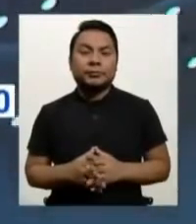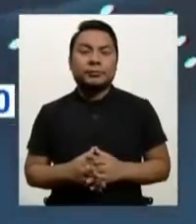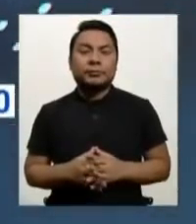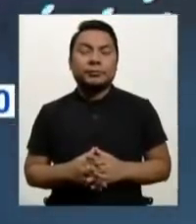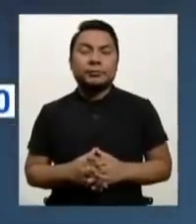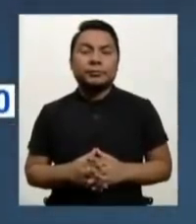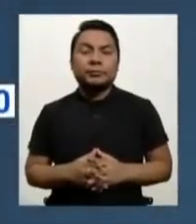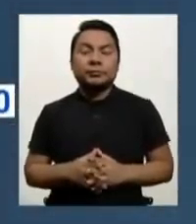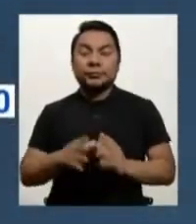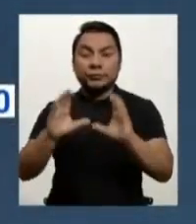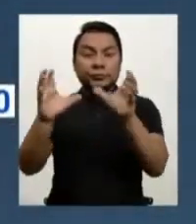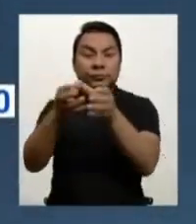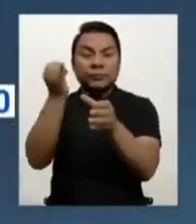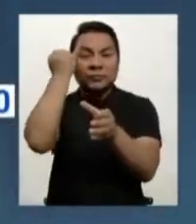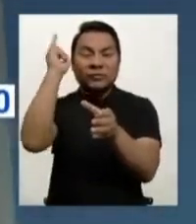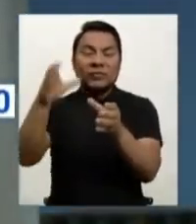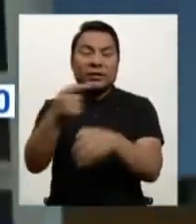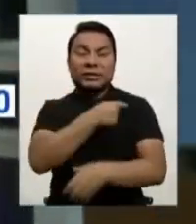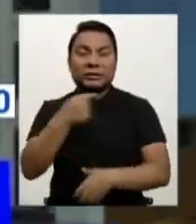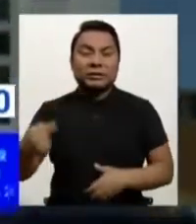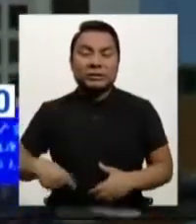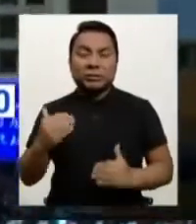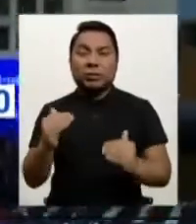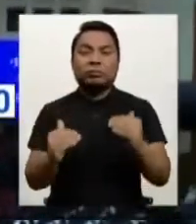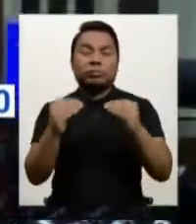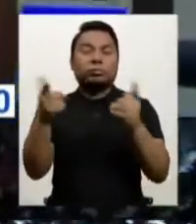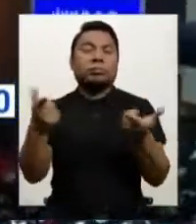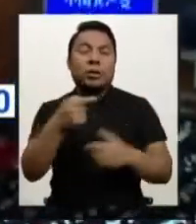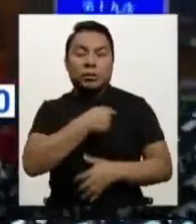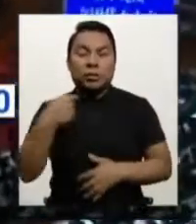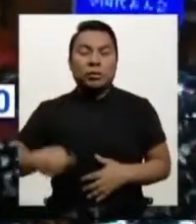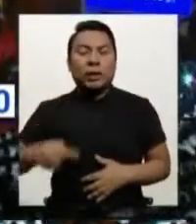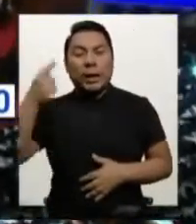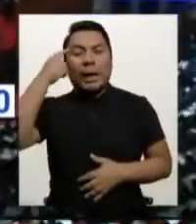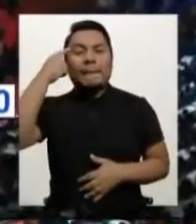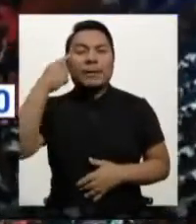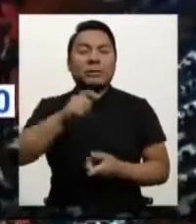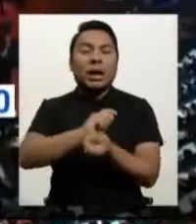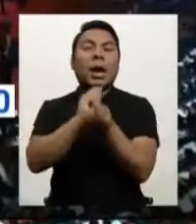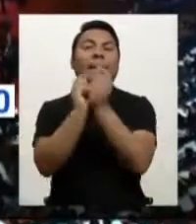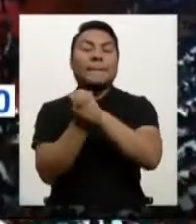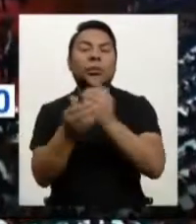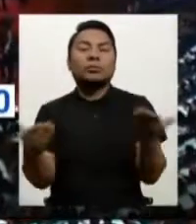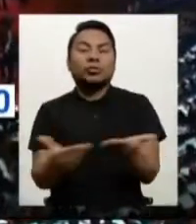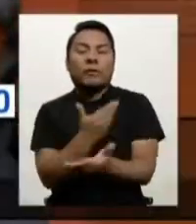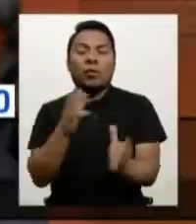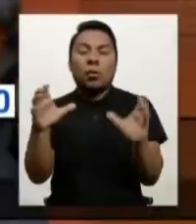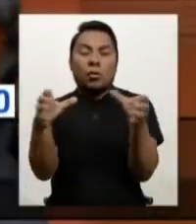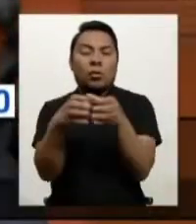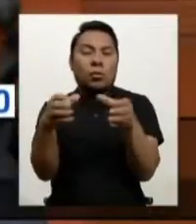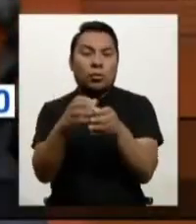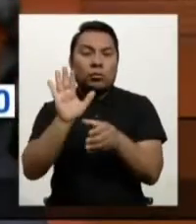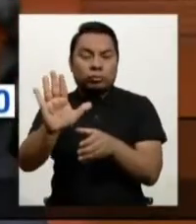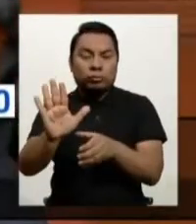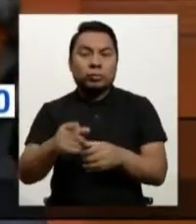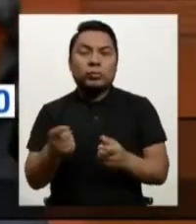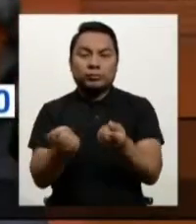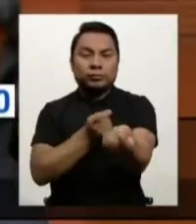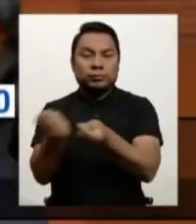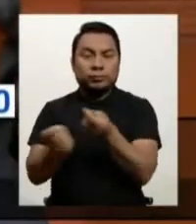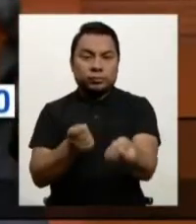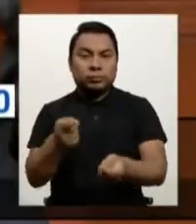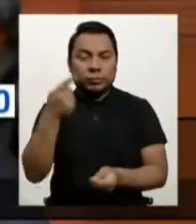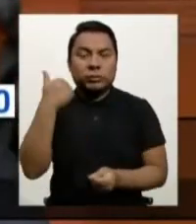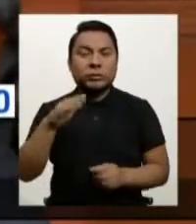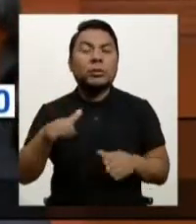La ideología Xi ha llegado a su punto más alto en una China que planea modernizar el comunismo. Este martes el pensamiento Xi se ha consolidado poniéndose al nivel